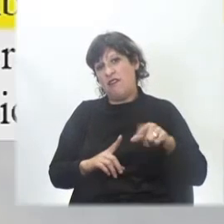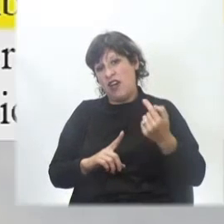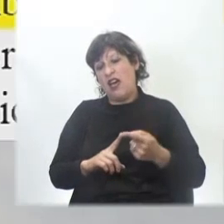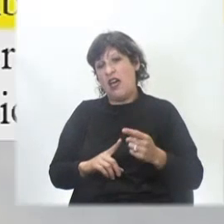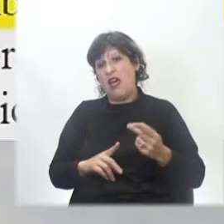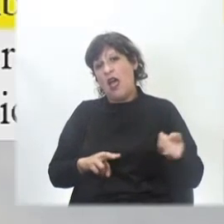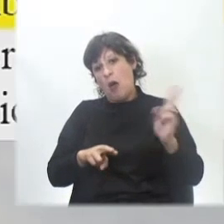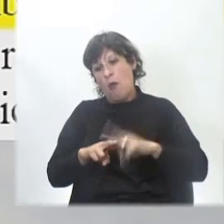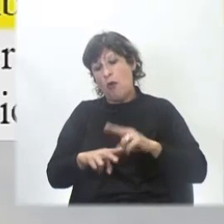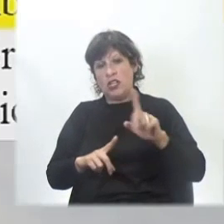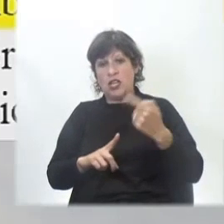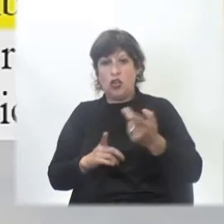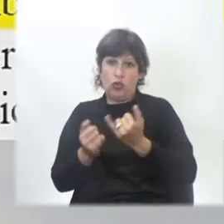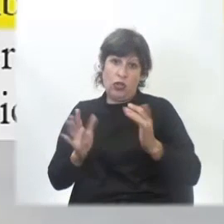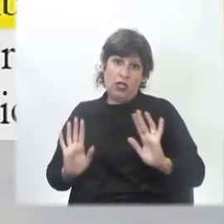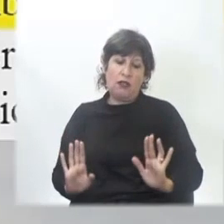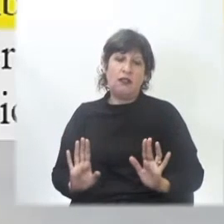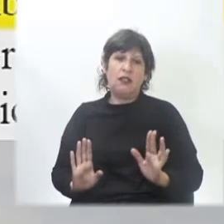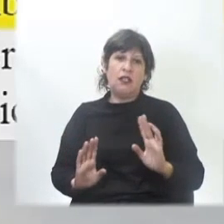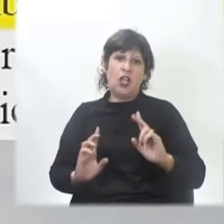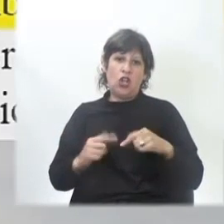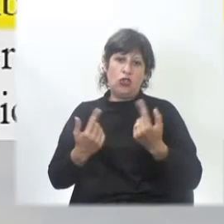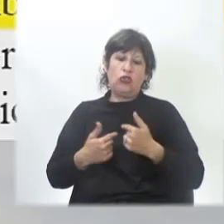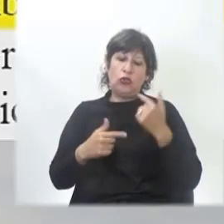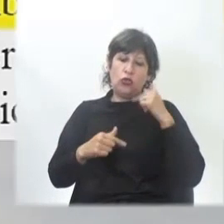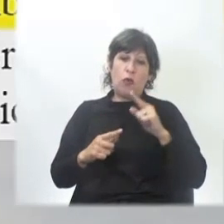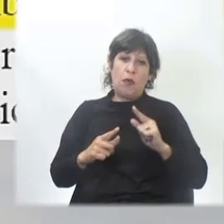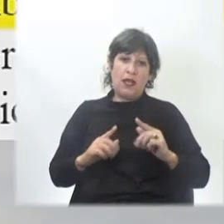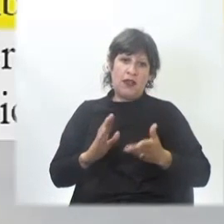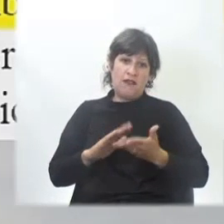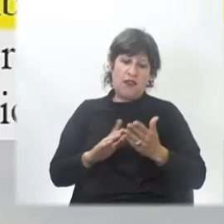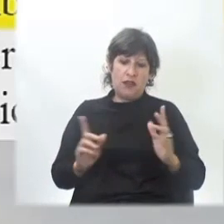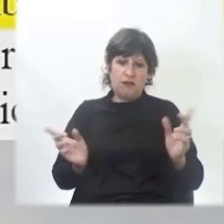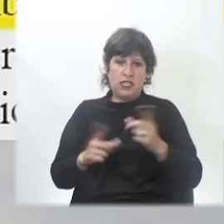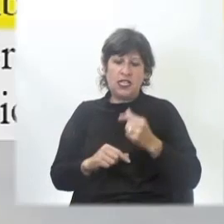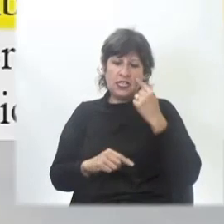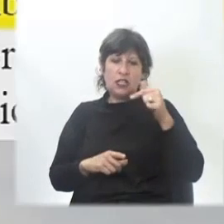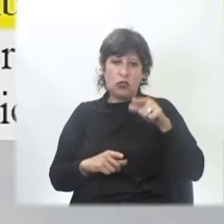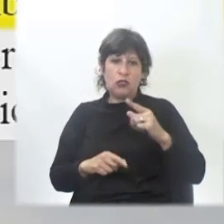Nosotros, señor presidente, para ir cerrando esta primera parte, porque lo hemos dicho,